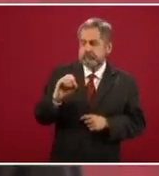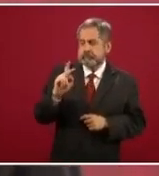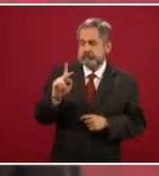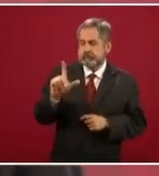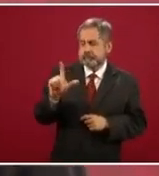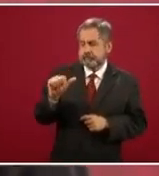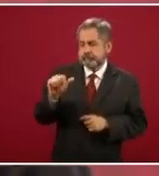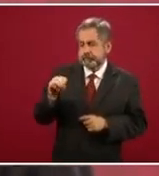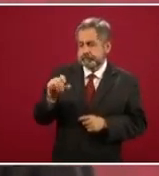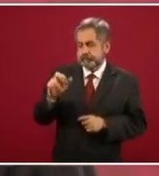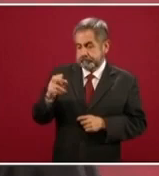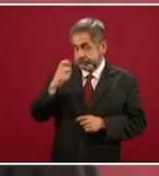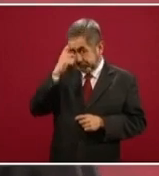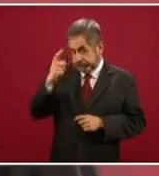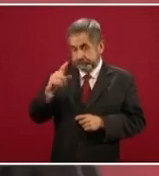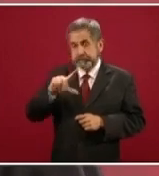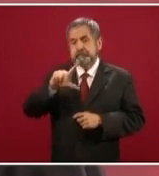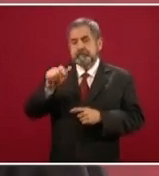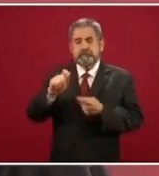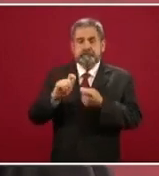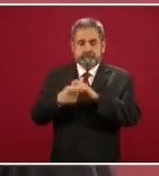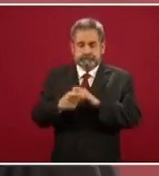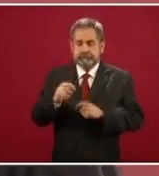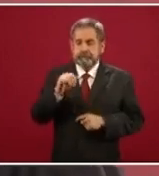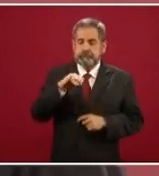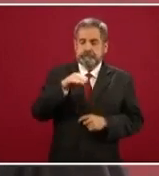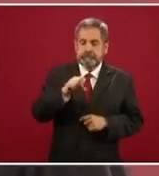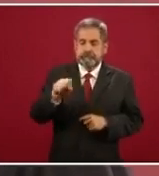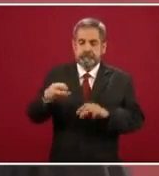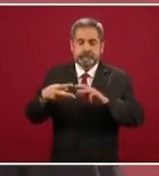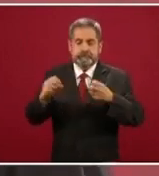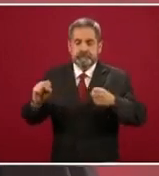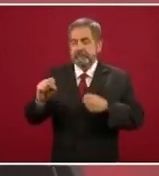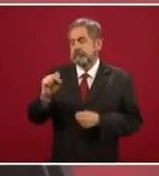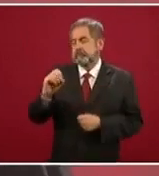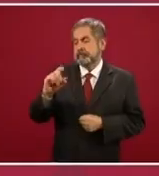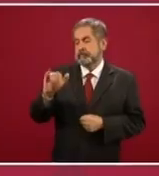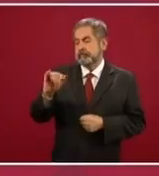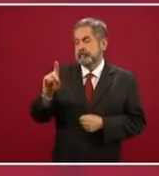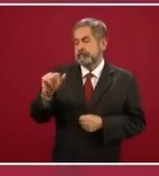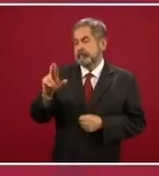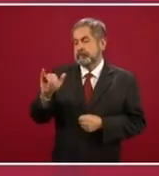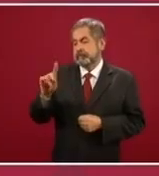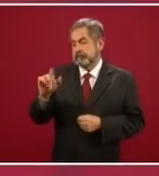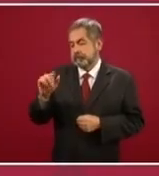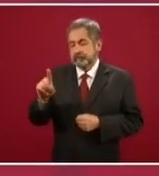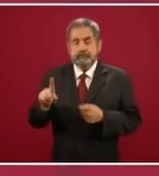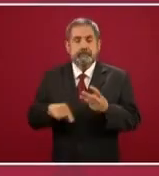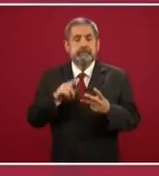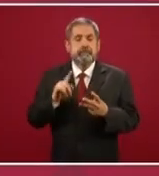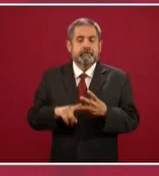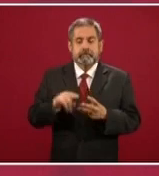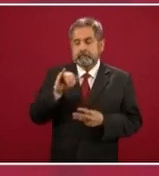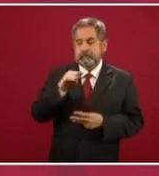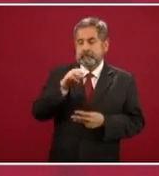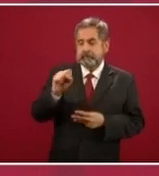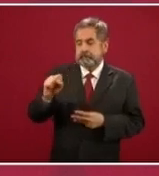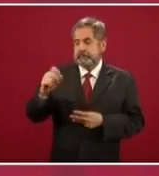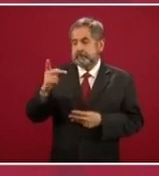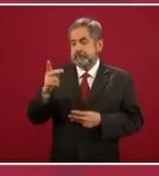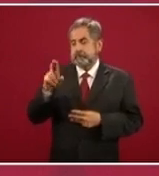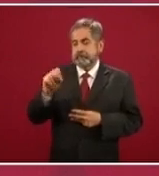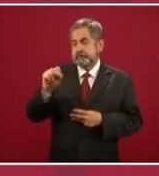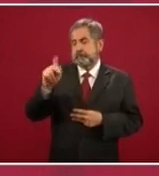surgió, luego IMSS Solidaridad, luego IMSS